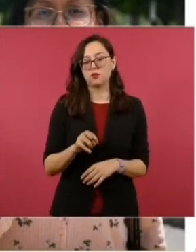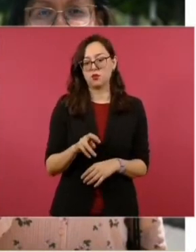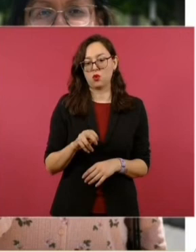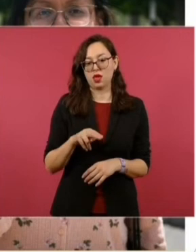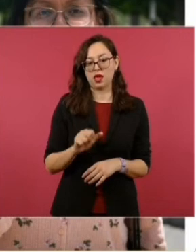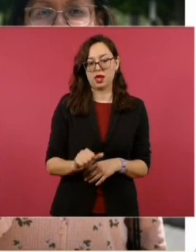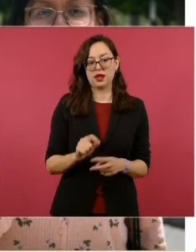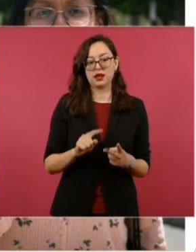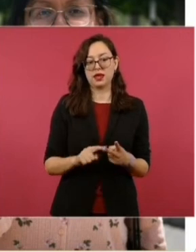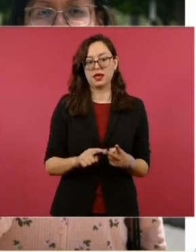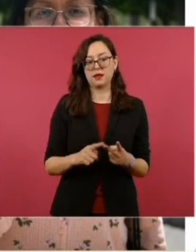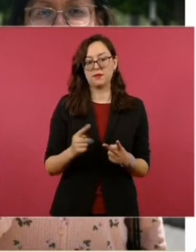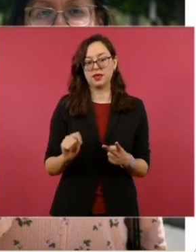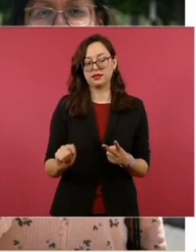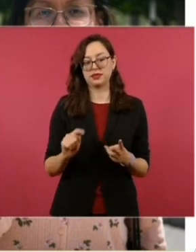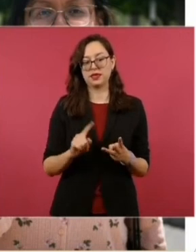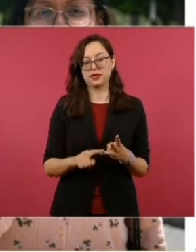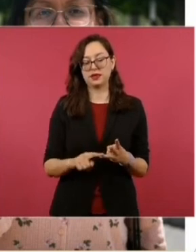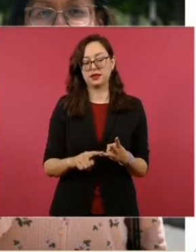58.8% a